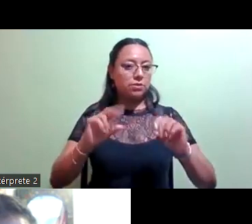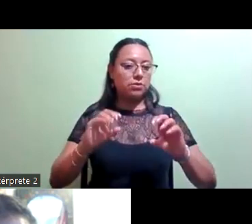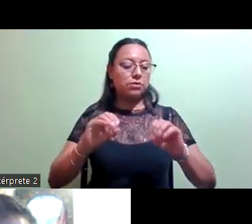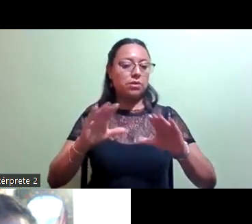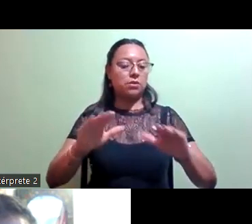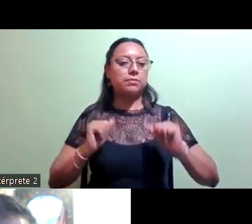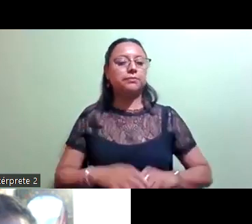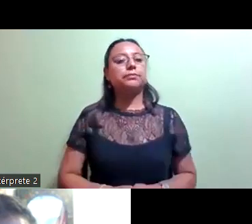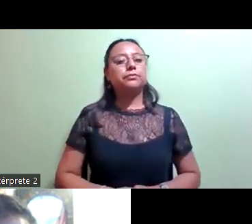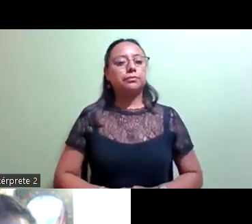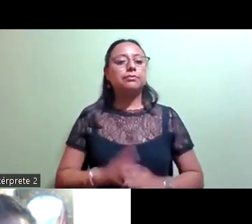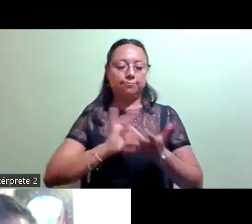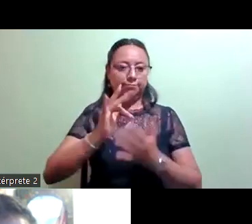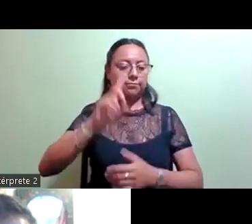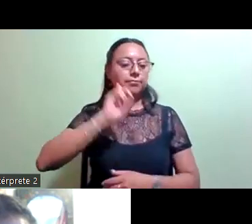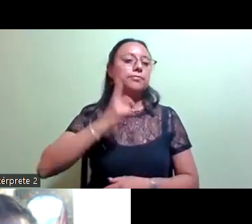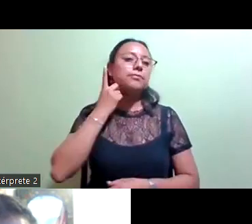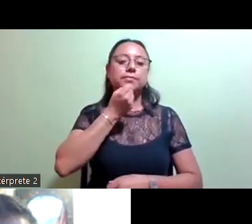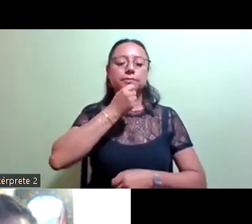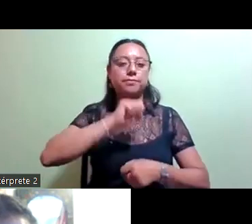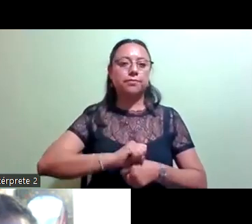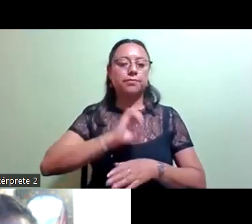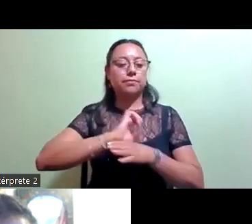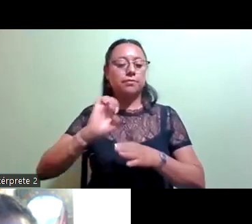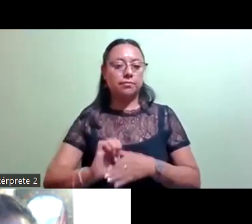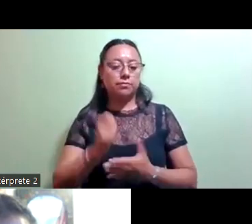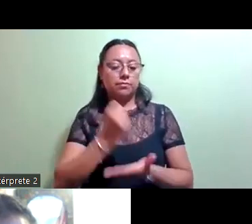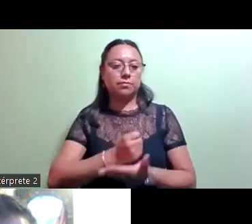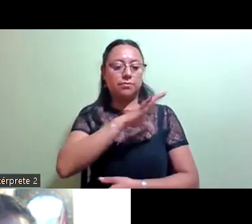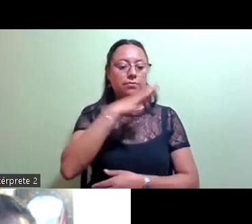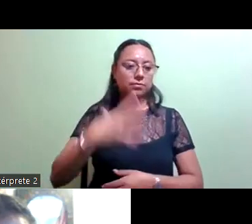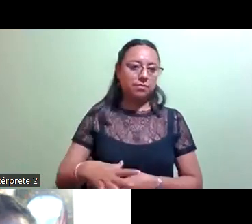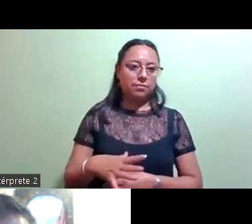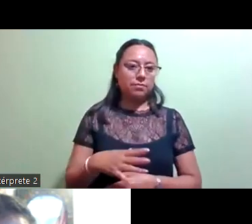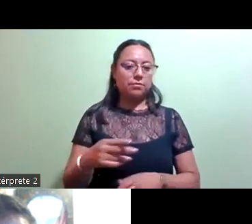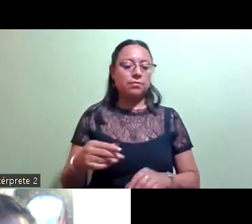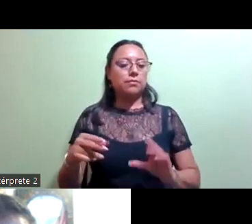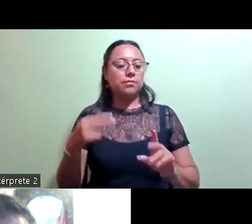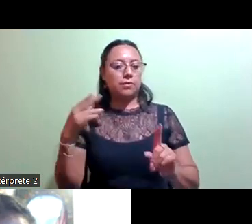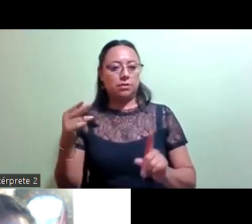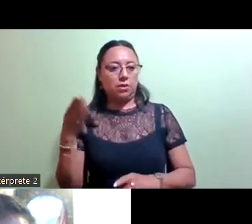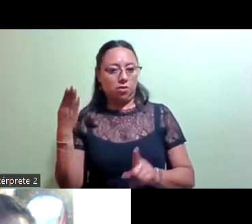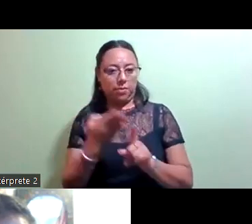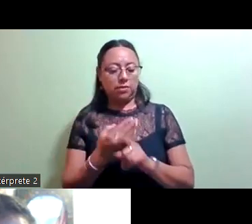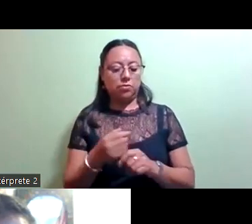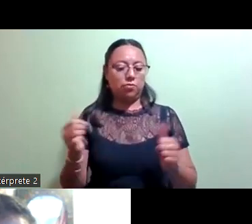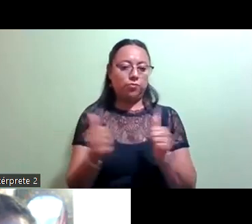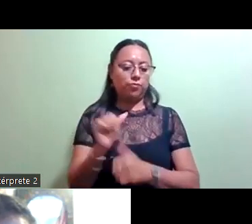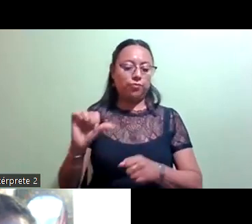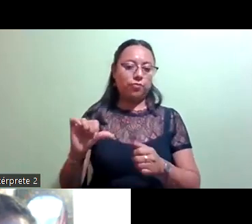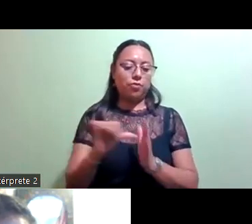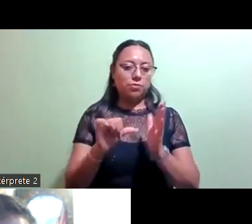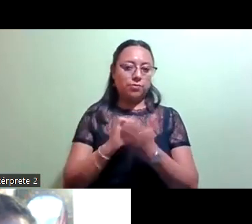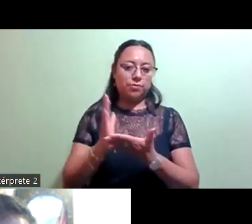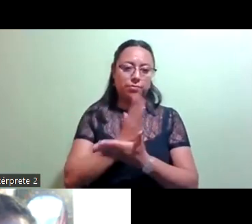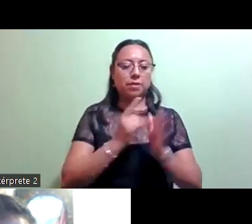5 votos a favor, 0 en contra y 0 abstenciones. Gracias, diputada secretaria. Queda aprobado en lo general y en lo particular con las reservas votadas por la diputada,